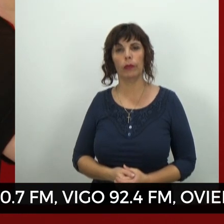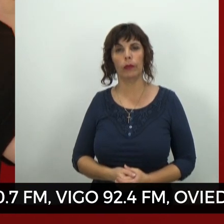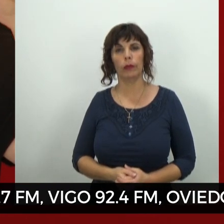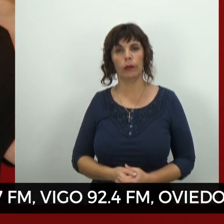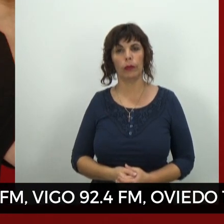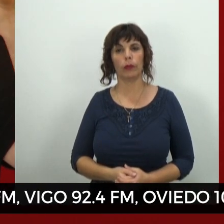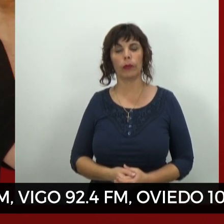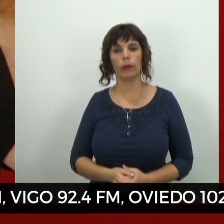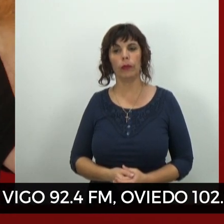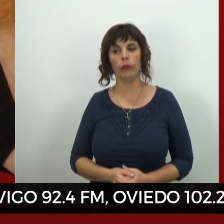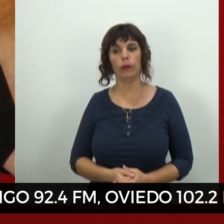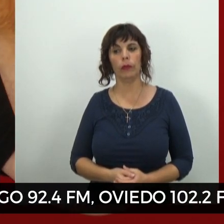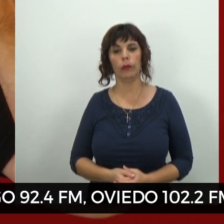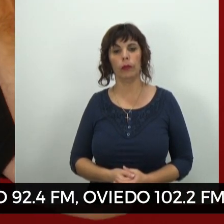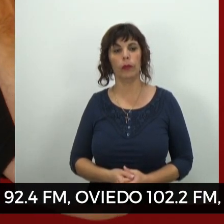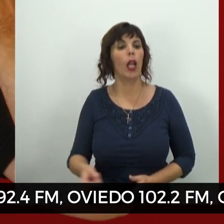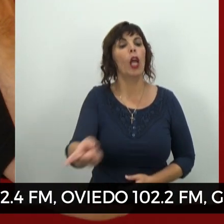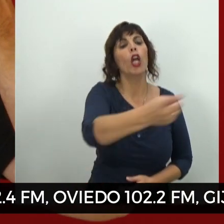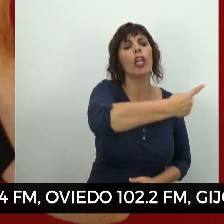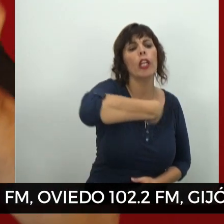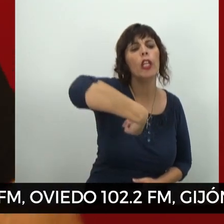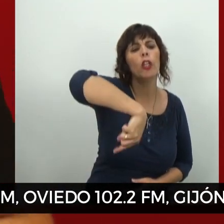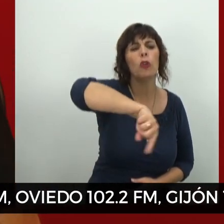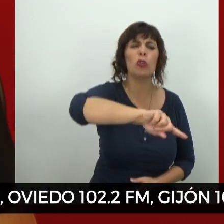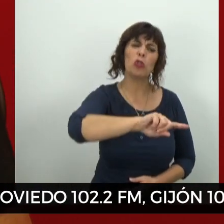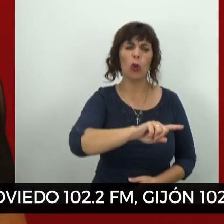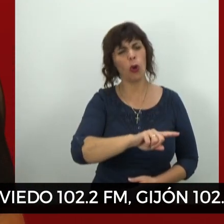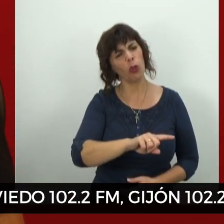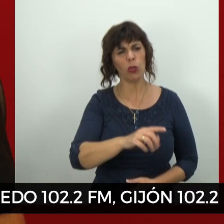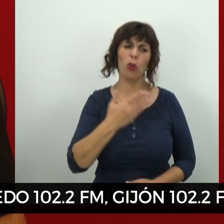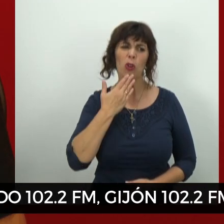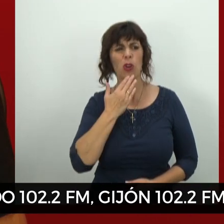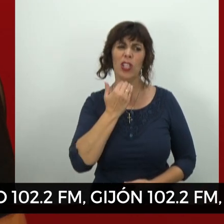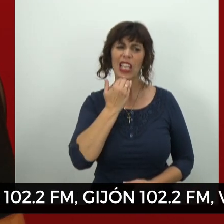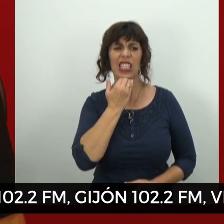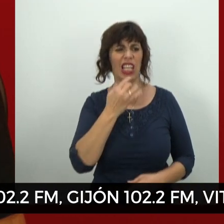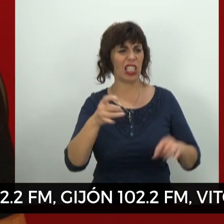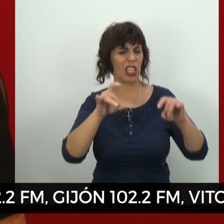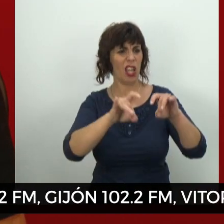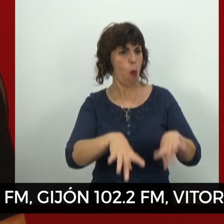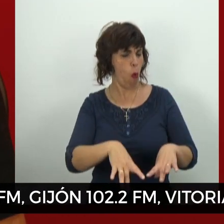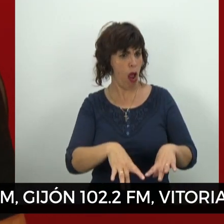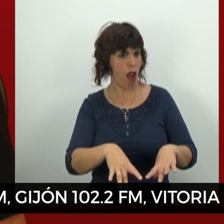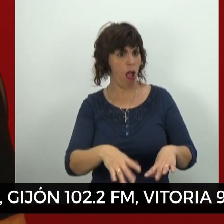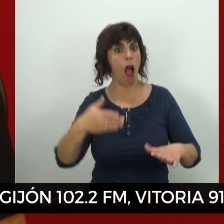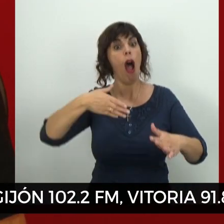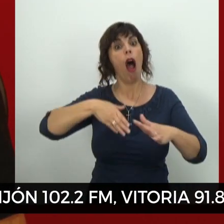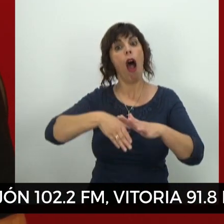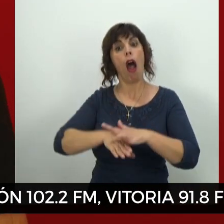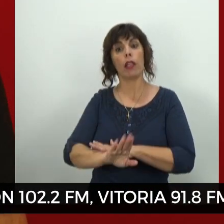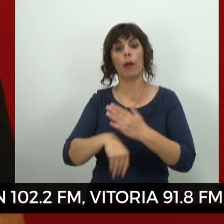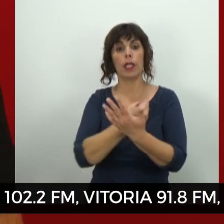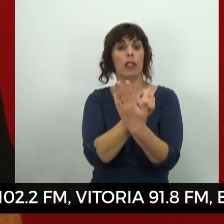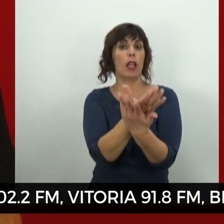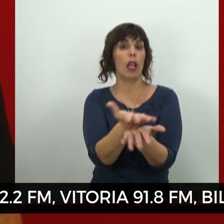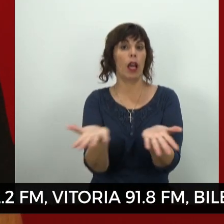en nosotros sucede semejante milagro por la gracia de Dios.